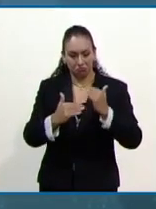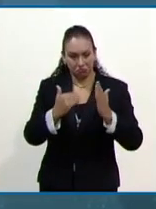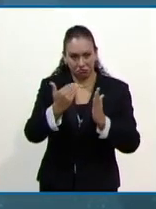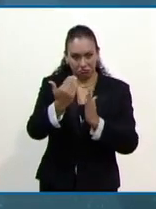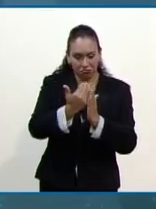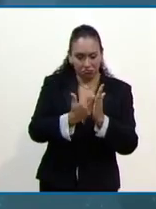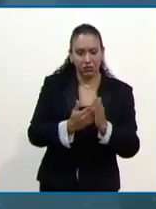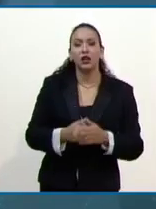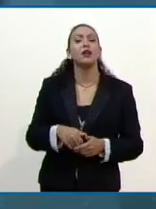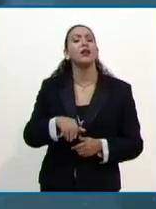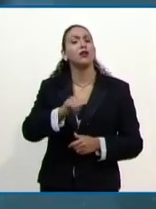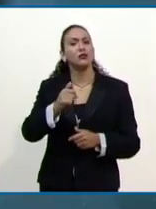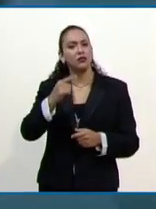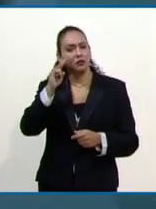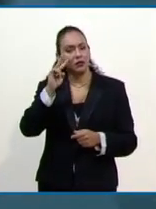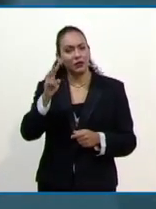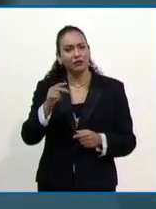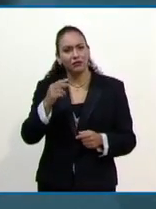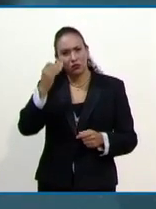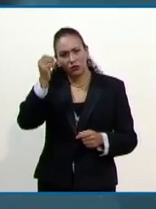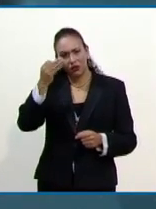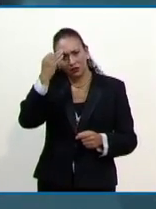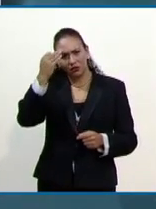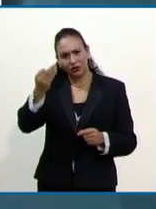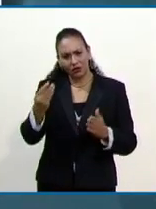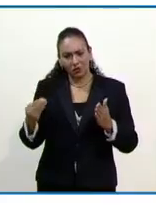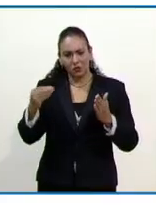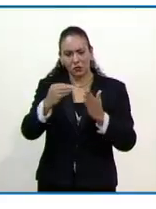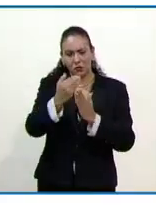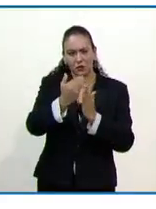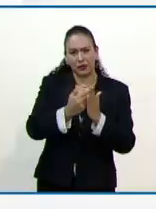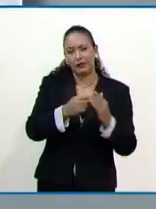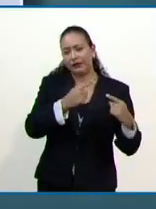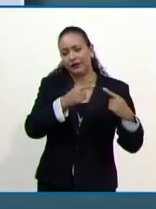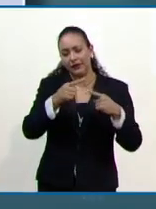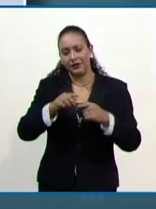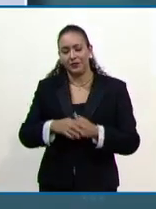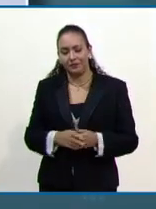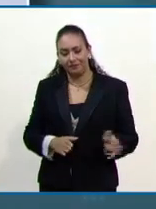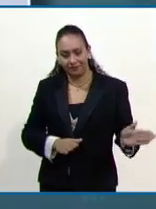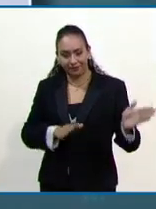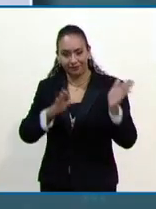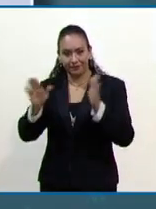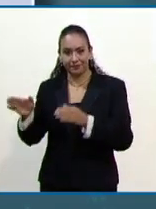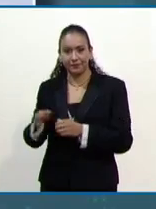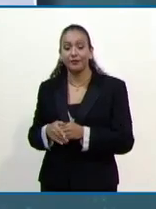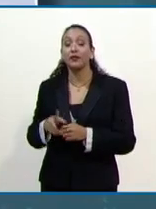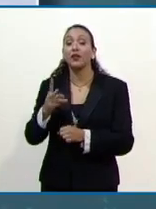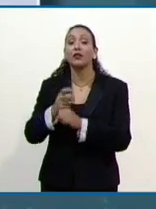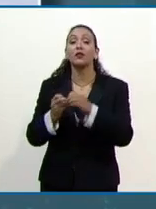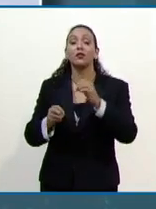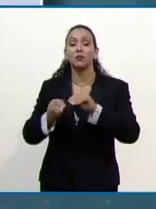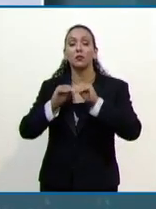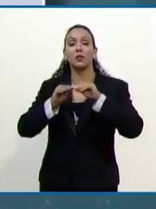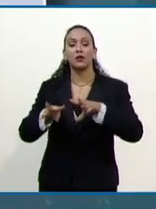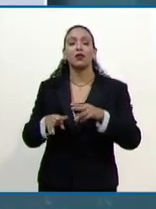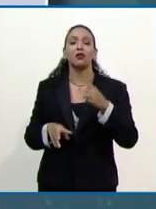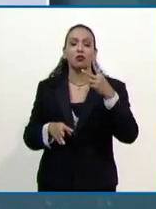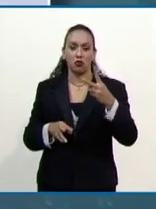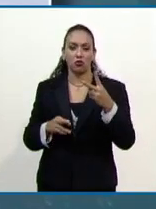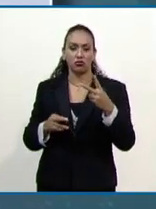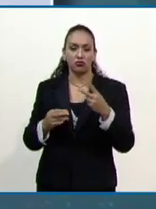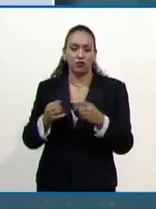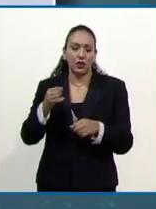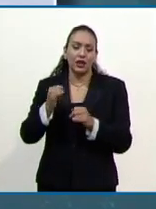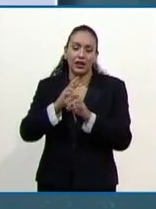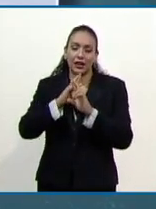para impugnar la negativa de otorgar la amnistía, entre otros. De segunda sala se publicaron 2 jurisprudencias y 3 tesis